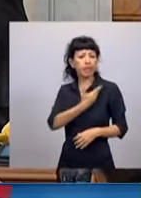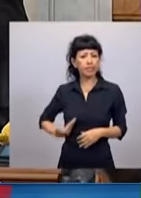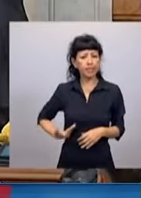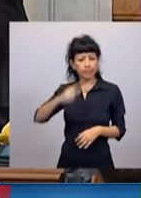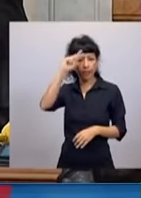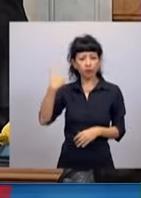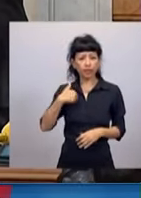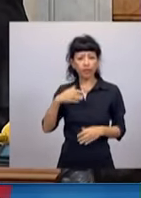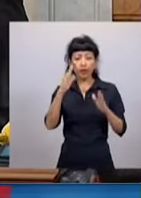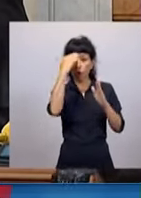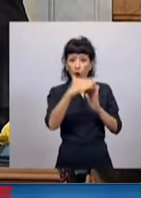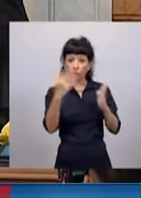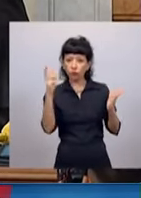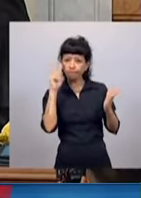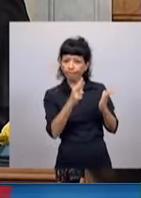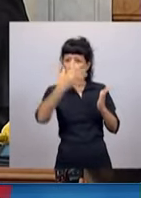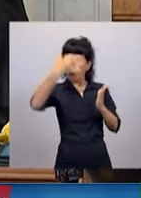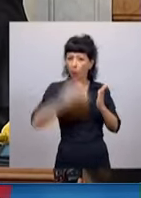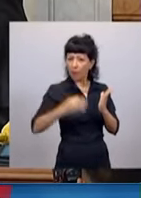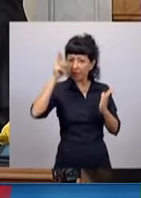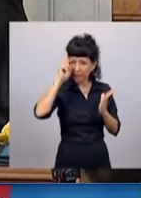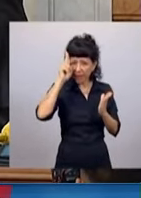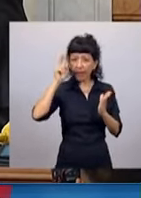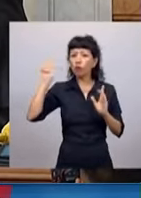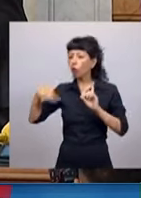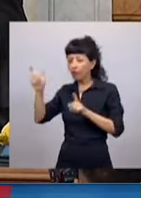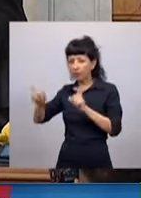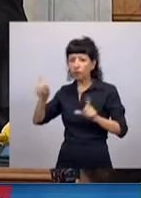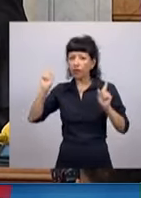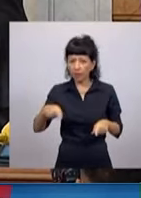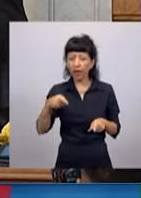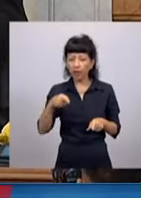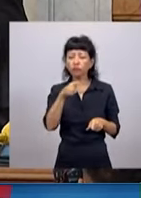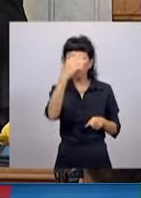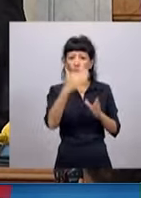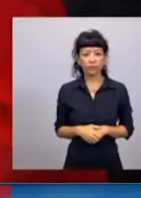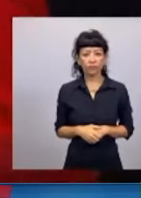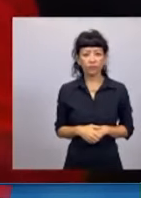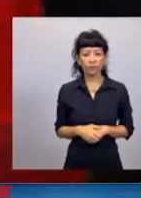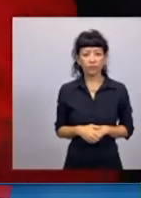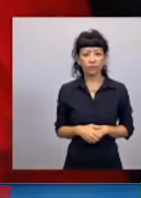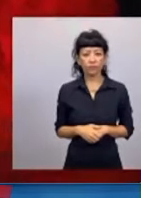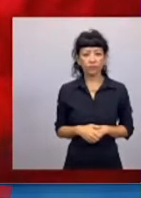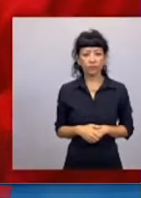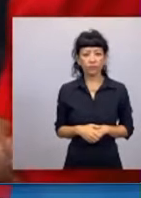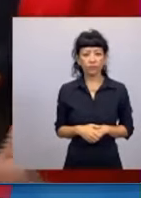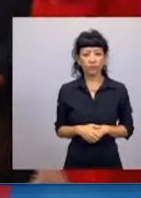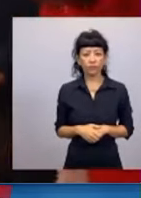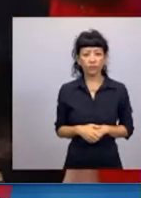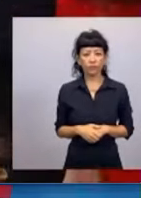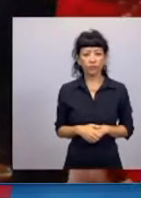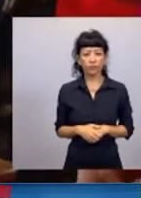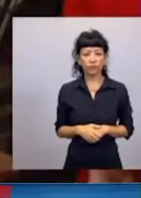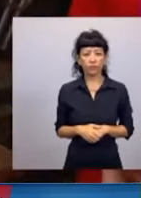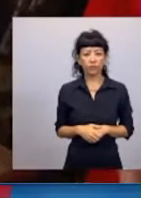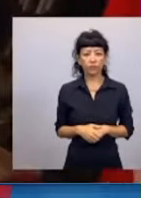algunas testimoniales con el método Bukele. Es complicado, es decir, utilizar en Argentina